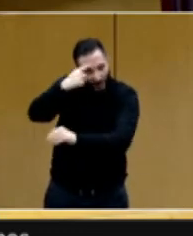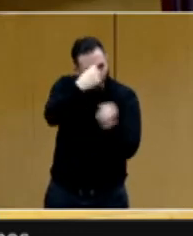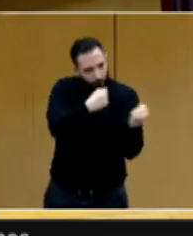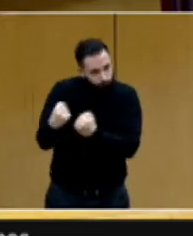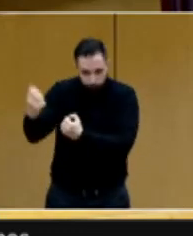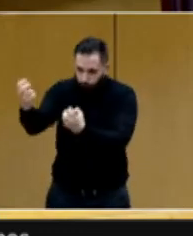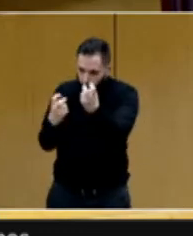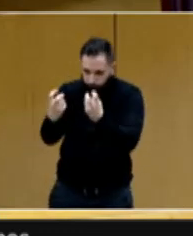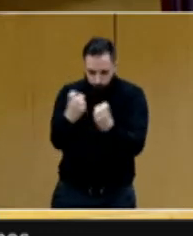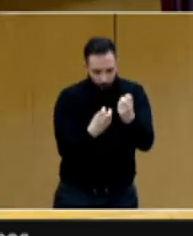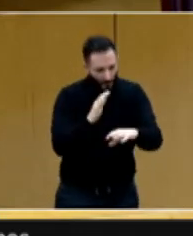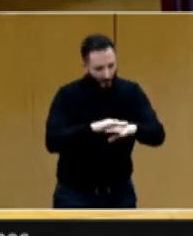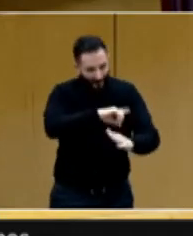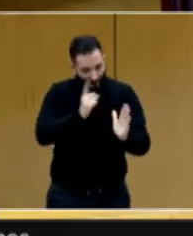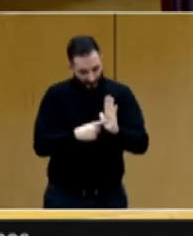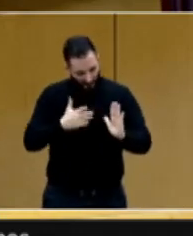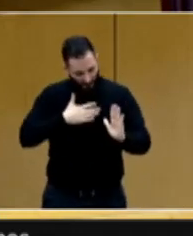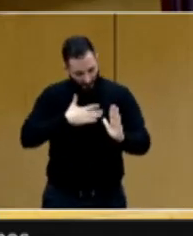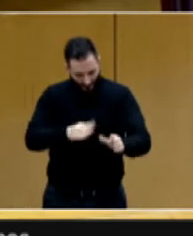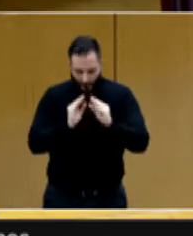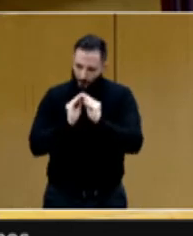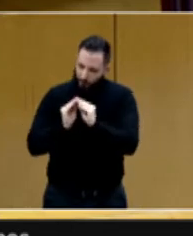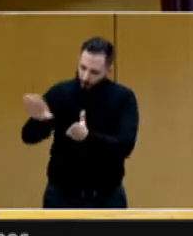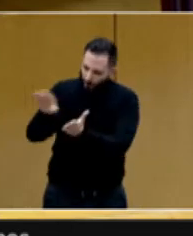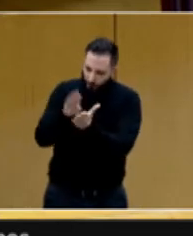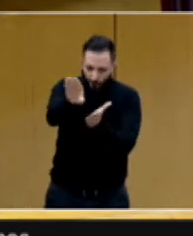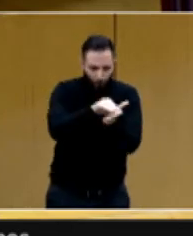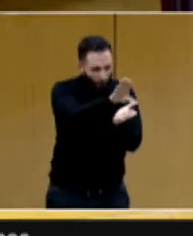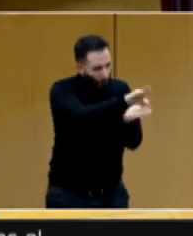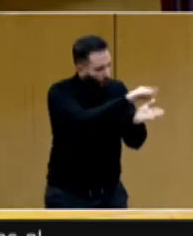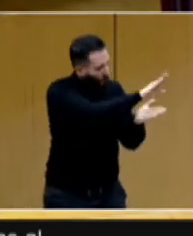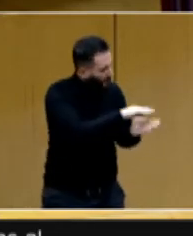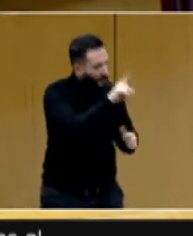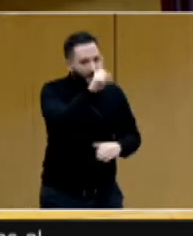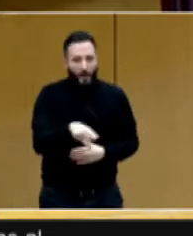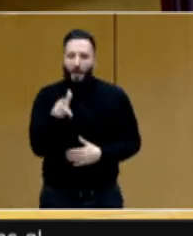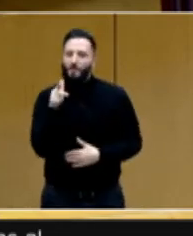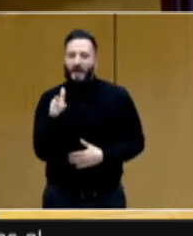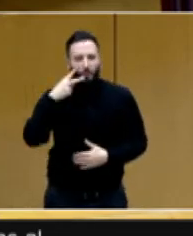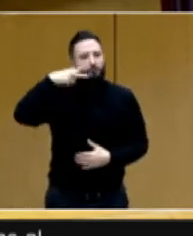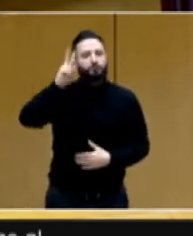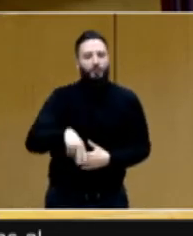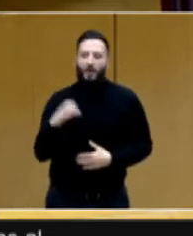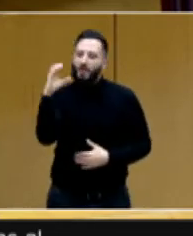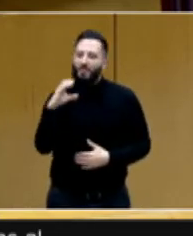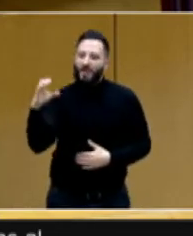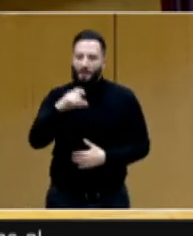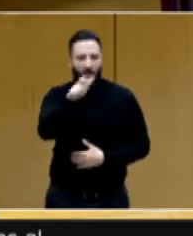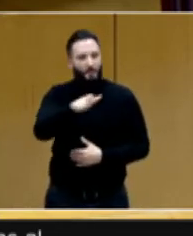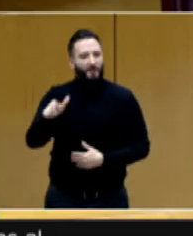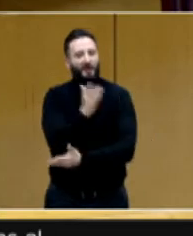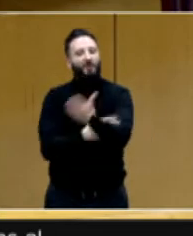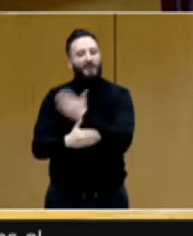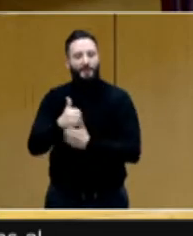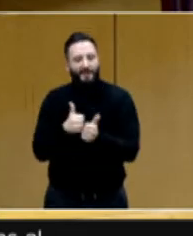de la agenda las demandas y el reconocimiento de derechos que persigue el Fermín las personas con discapacidad y sus